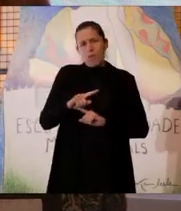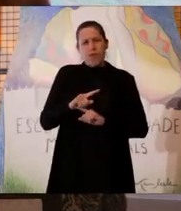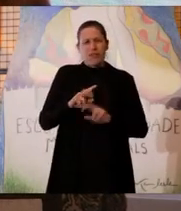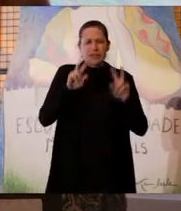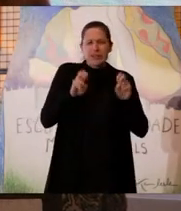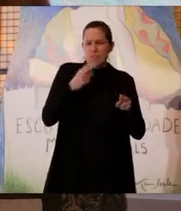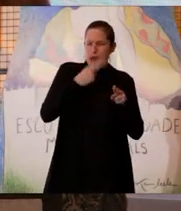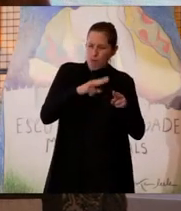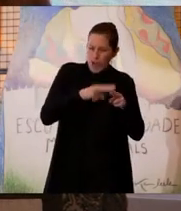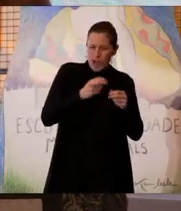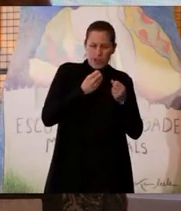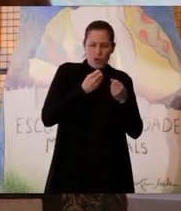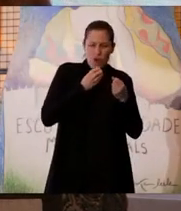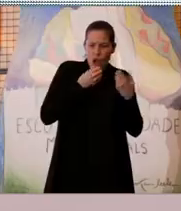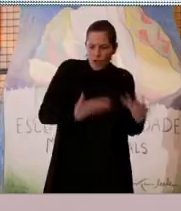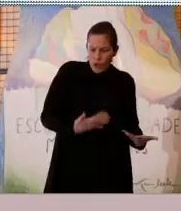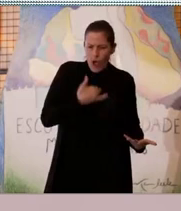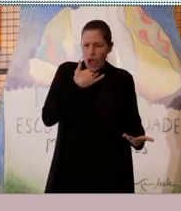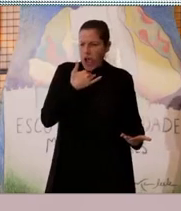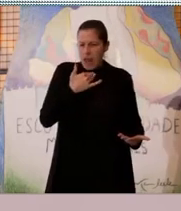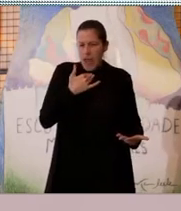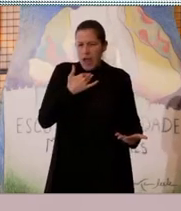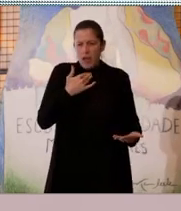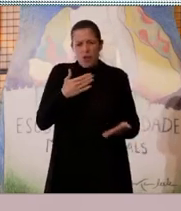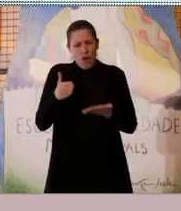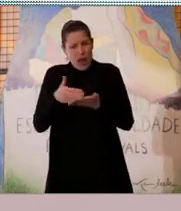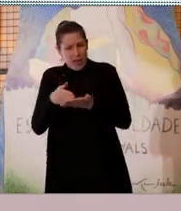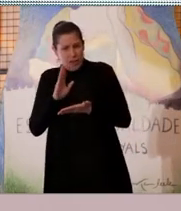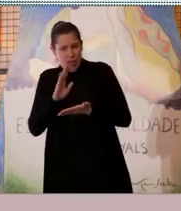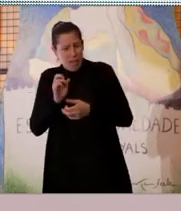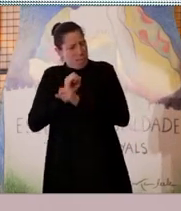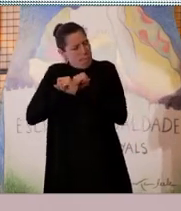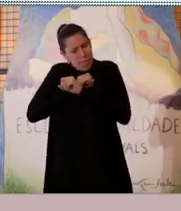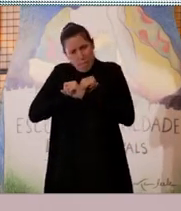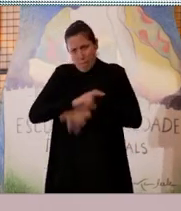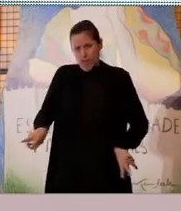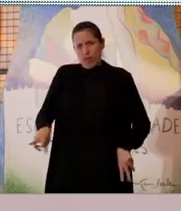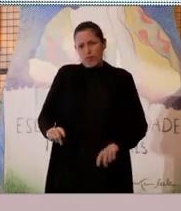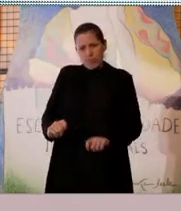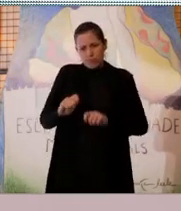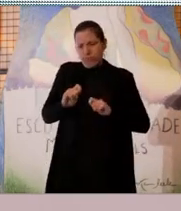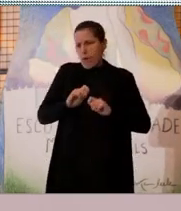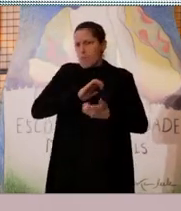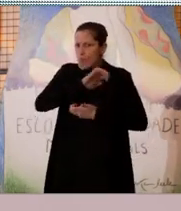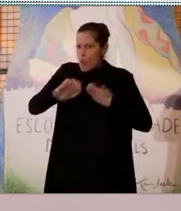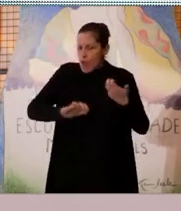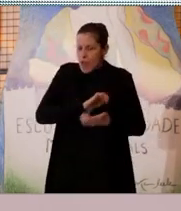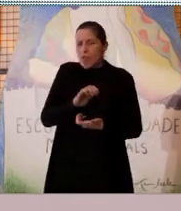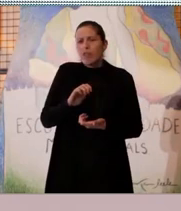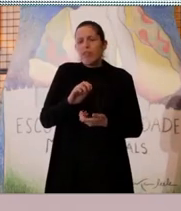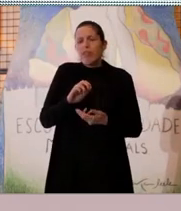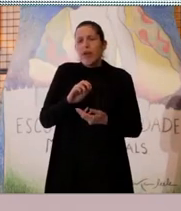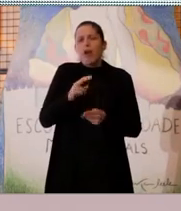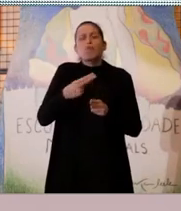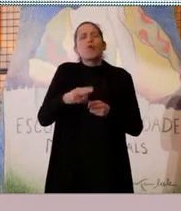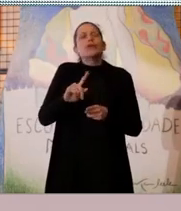políticos actuales de los que podéis imaginar o sea el libro de la lactancia materna me generó más violencia en mi ya no violencia política pero